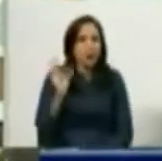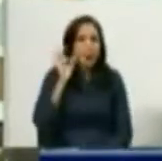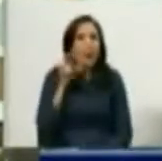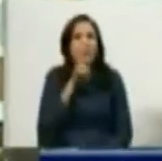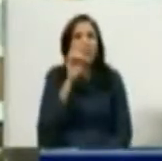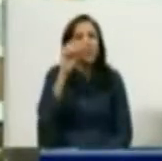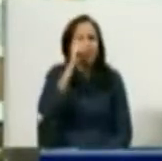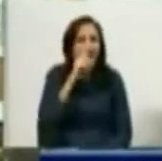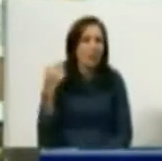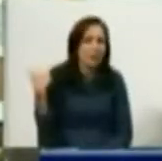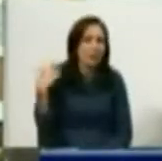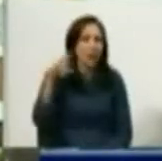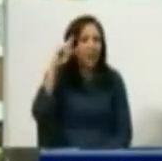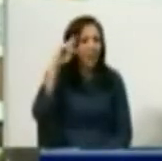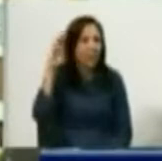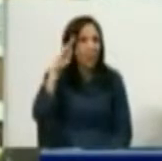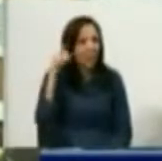de atrás